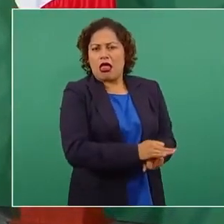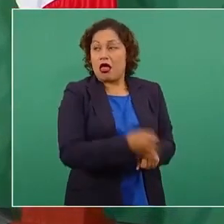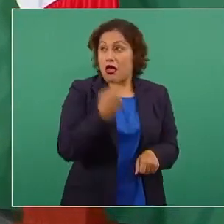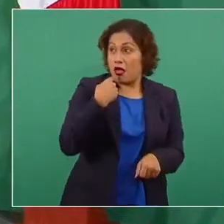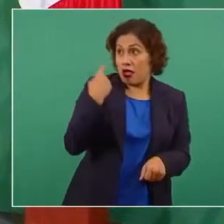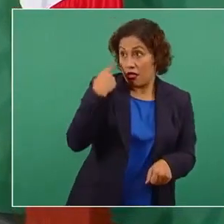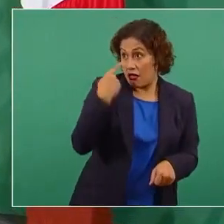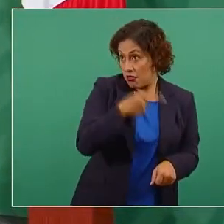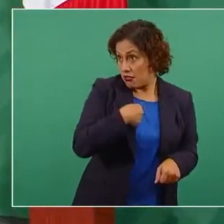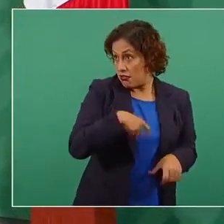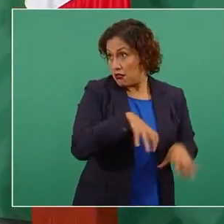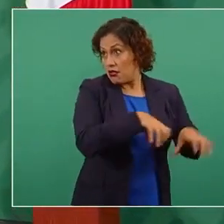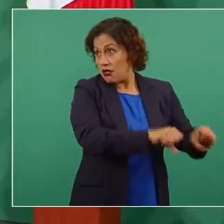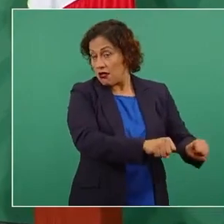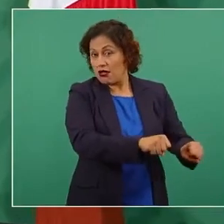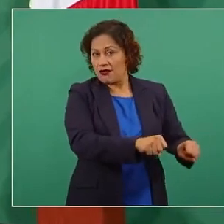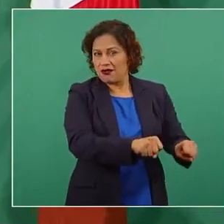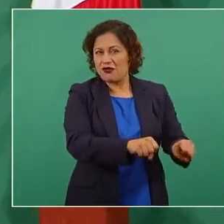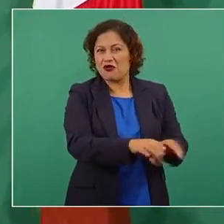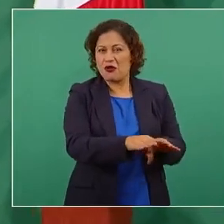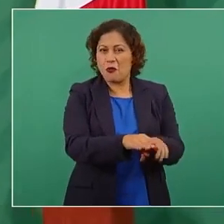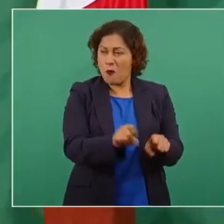para que también aplausos.